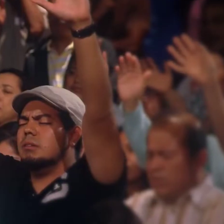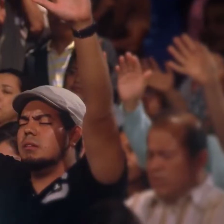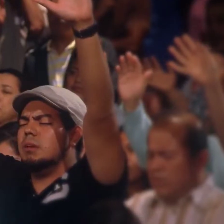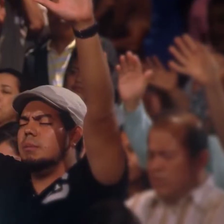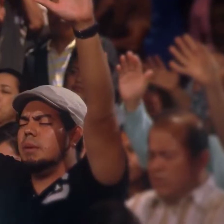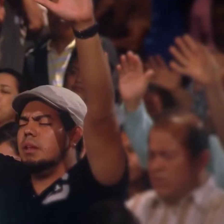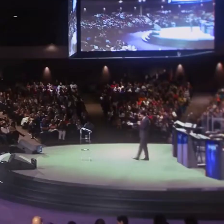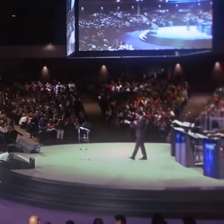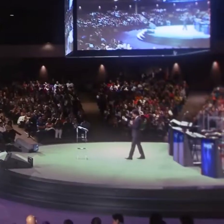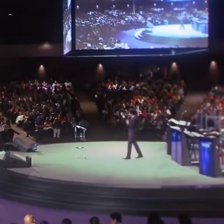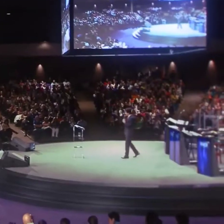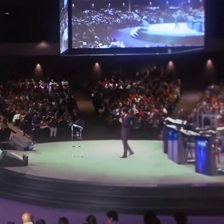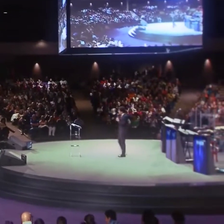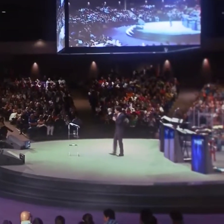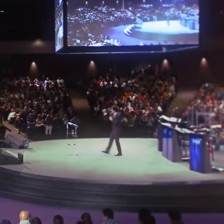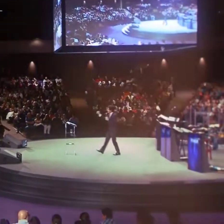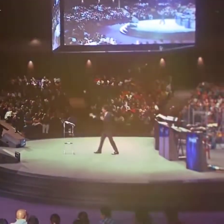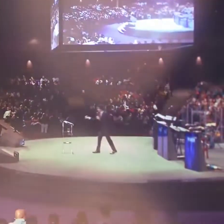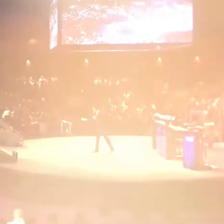morar.